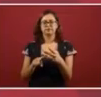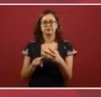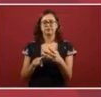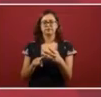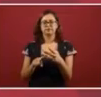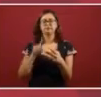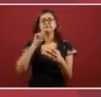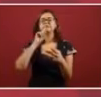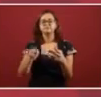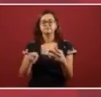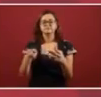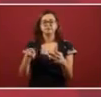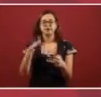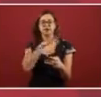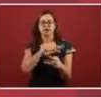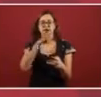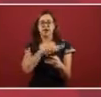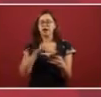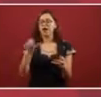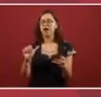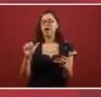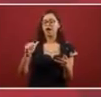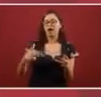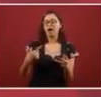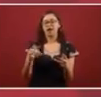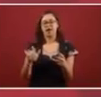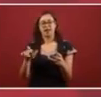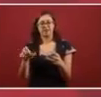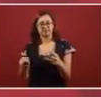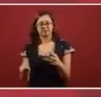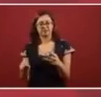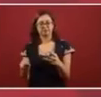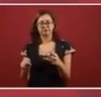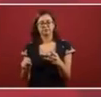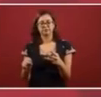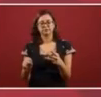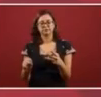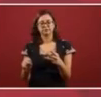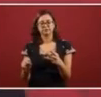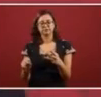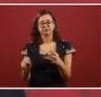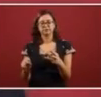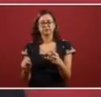ellos el general Ángeles. Y